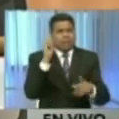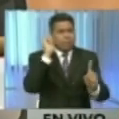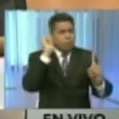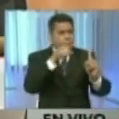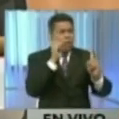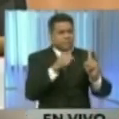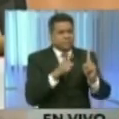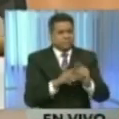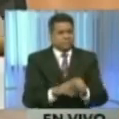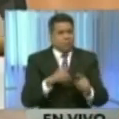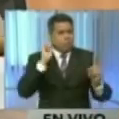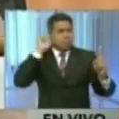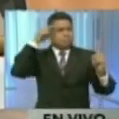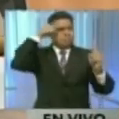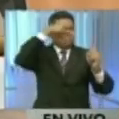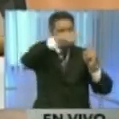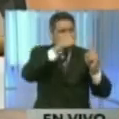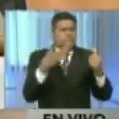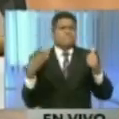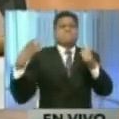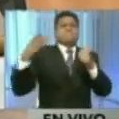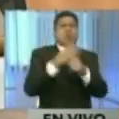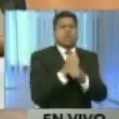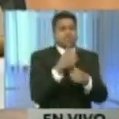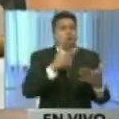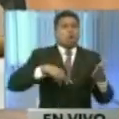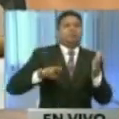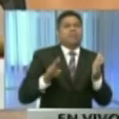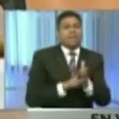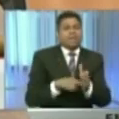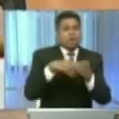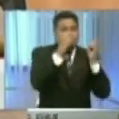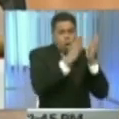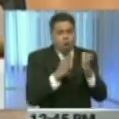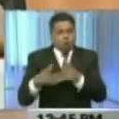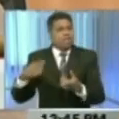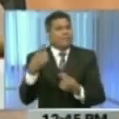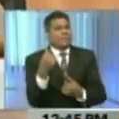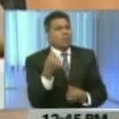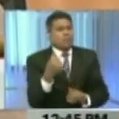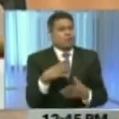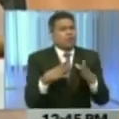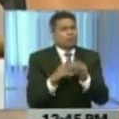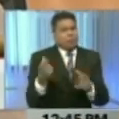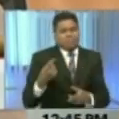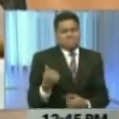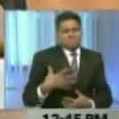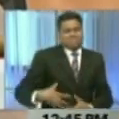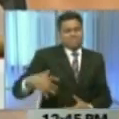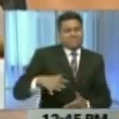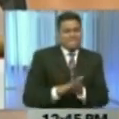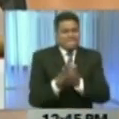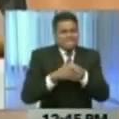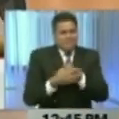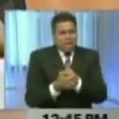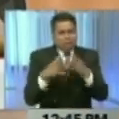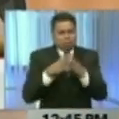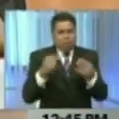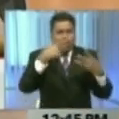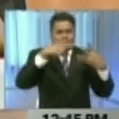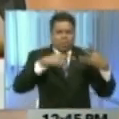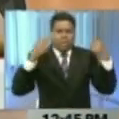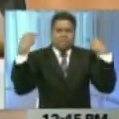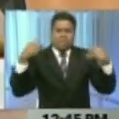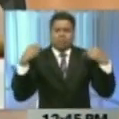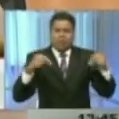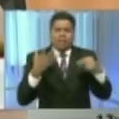es apoderarse nuevamente en el orden económico de los recursos inmensos, naturales,